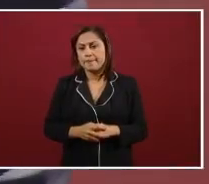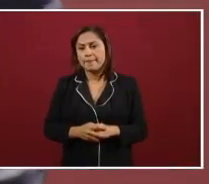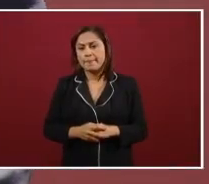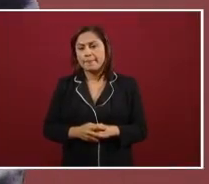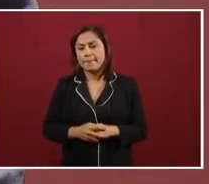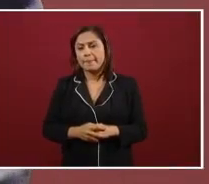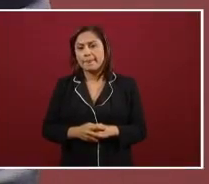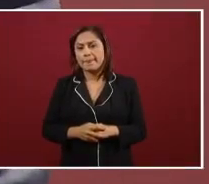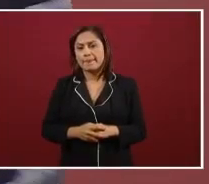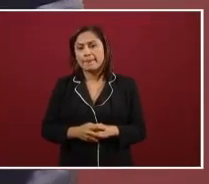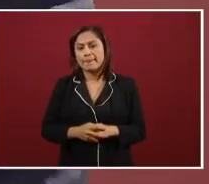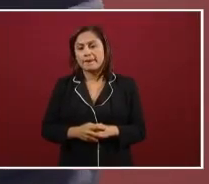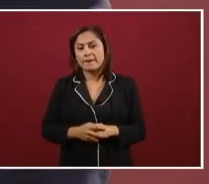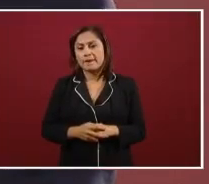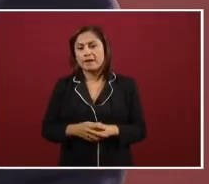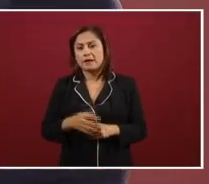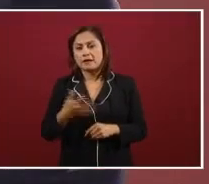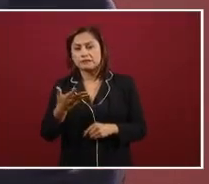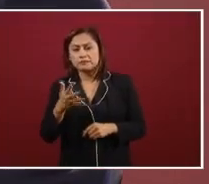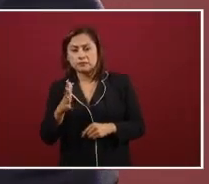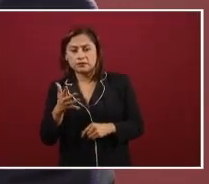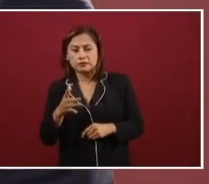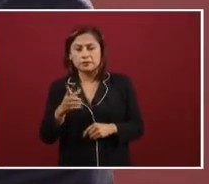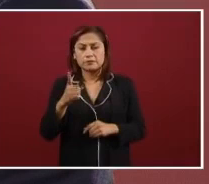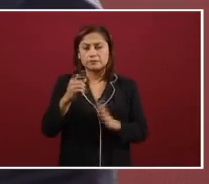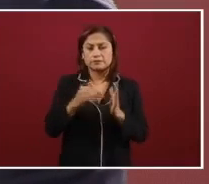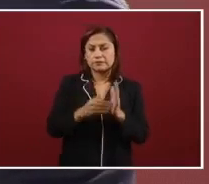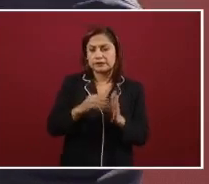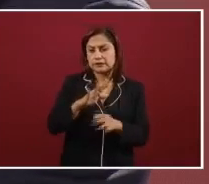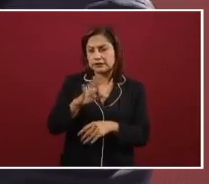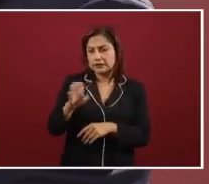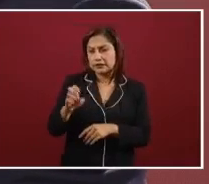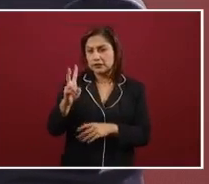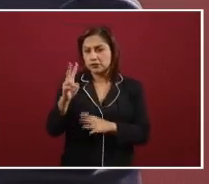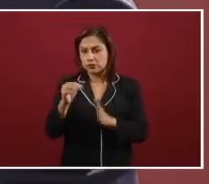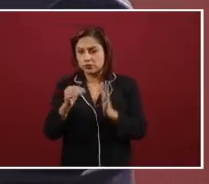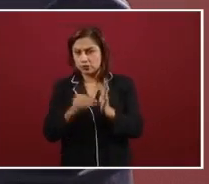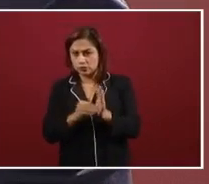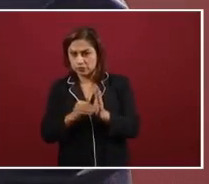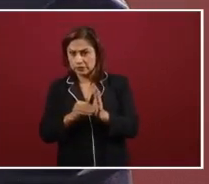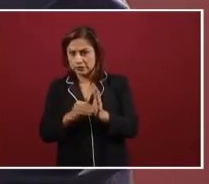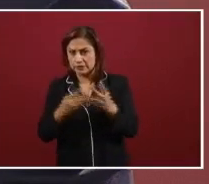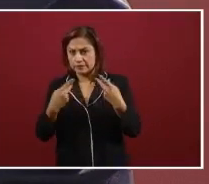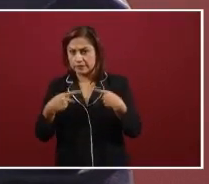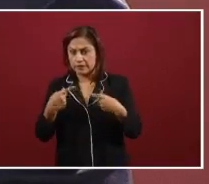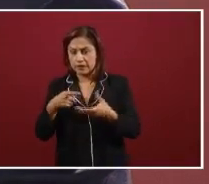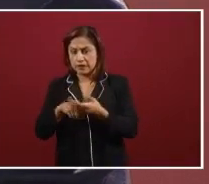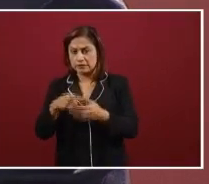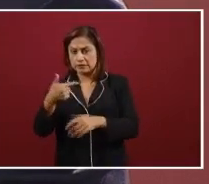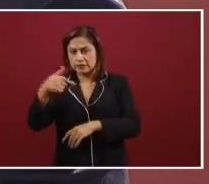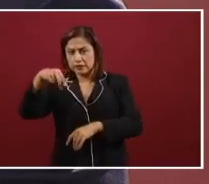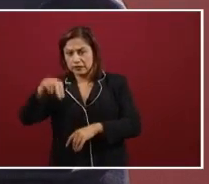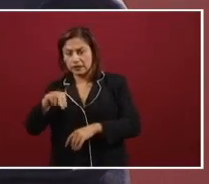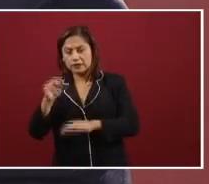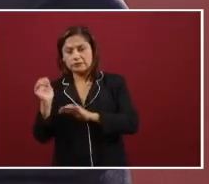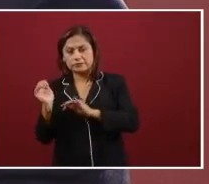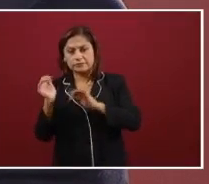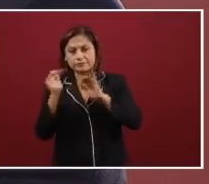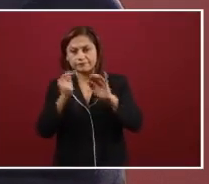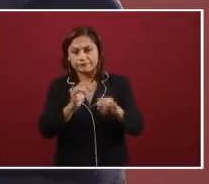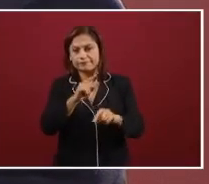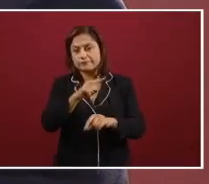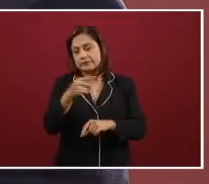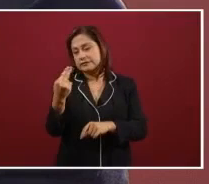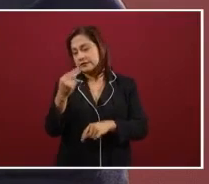alrededor de 1.500, 2.000 elementos, pero se necesitan muchos elementos más. Se